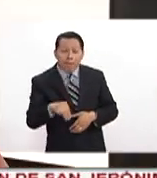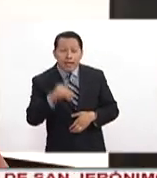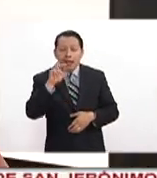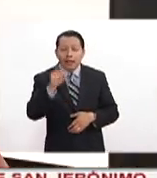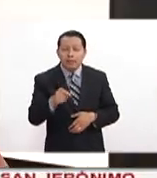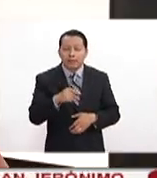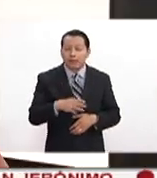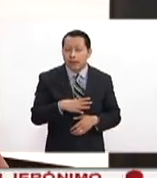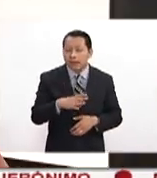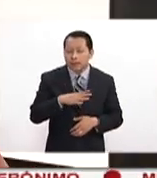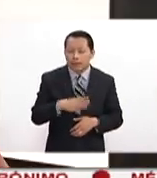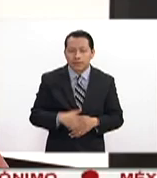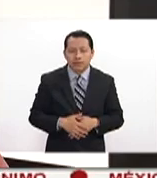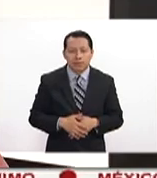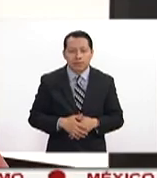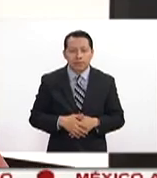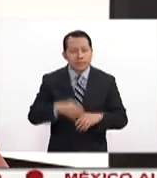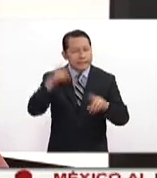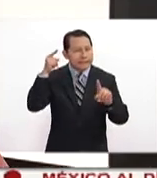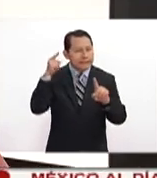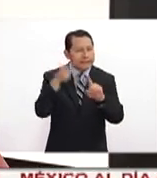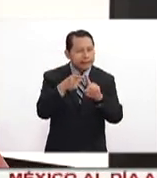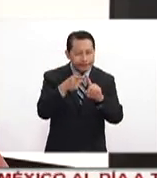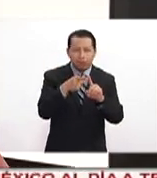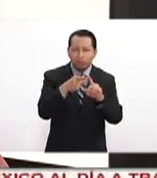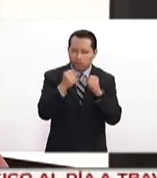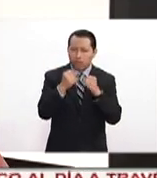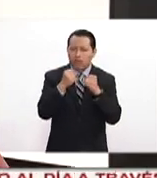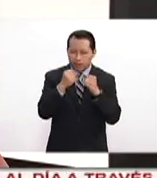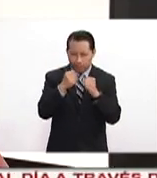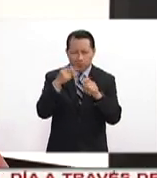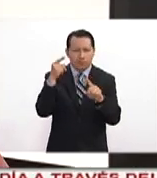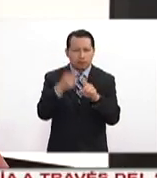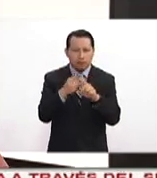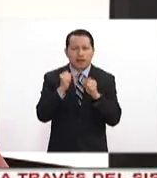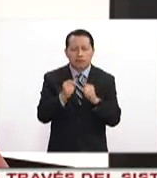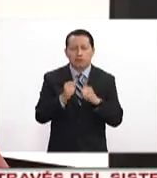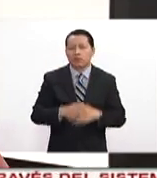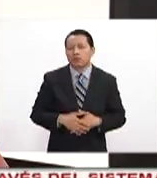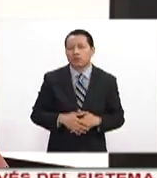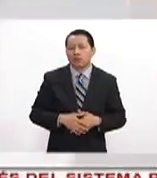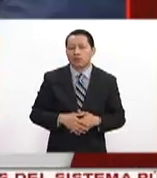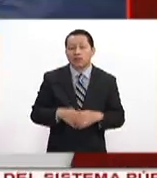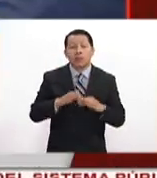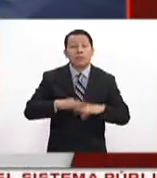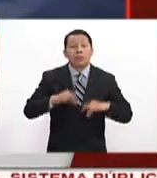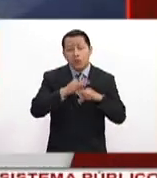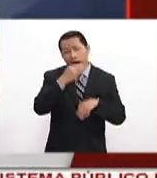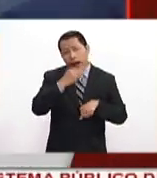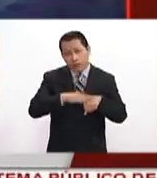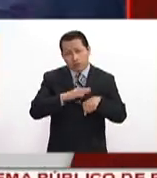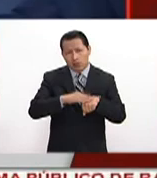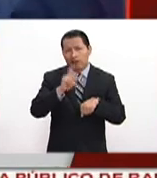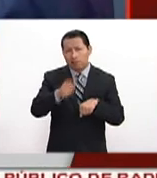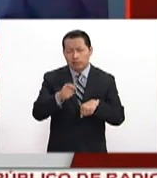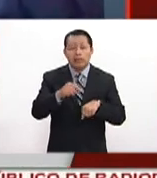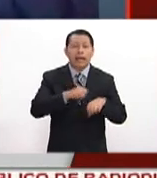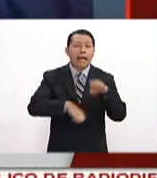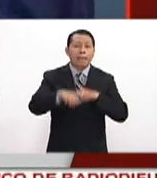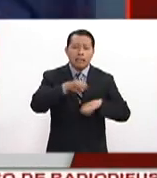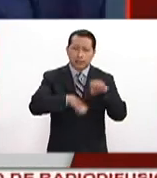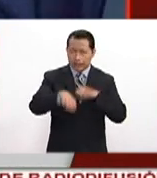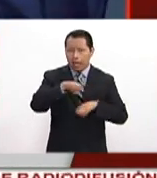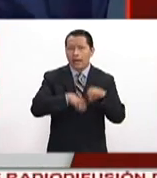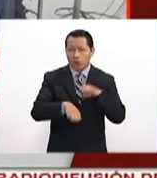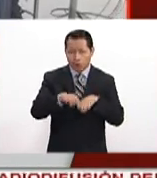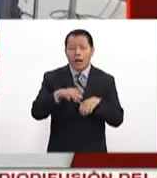principales enfoques que gustamos de darle a la carrera es que sean empresarios. Muchos de nuestros